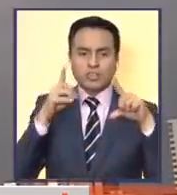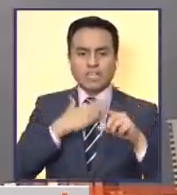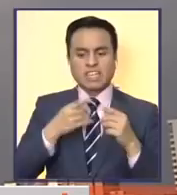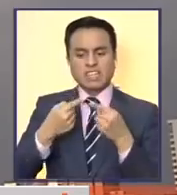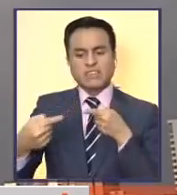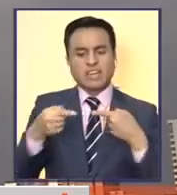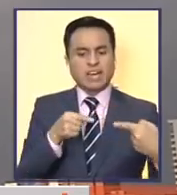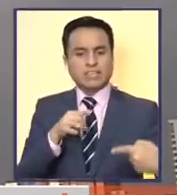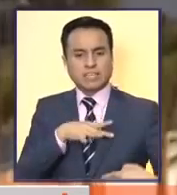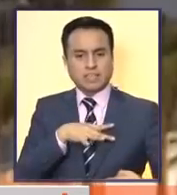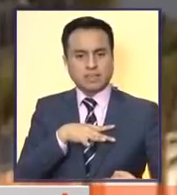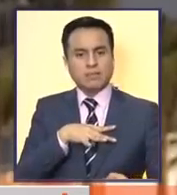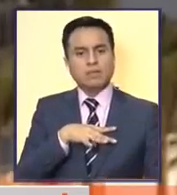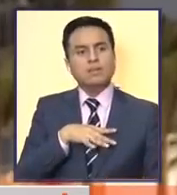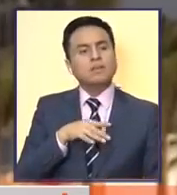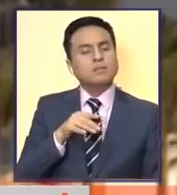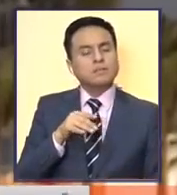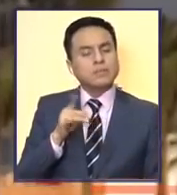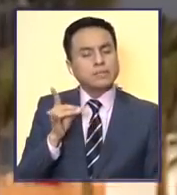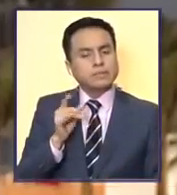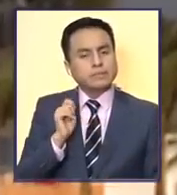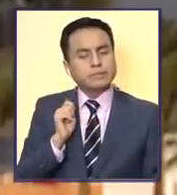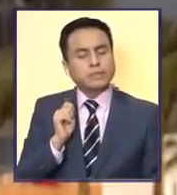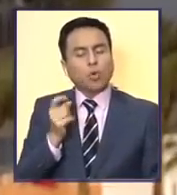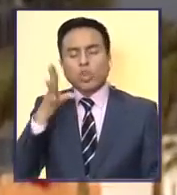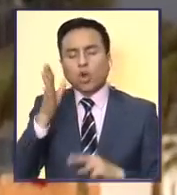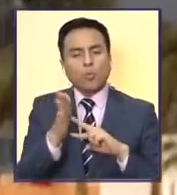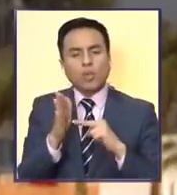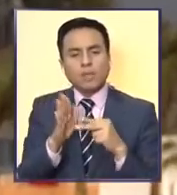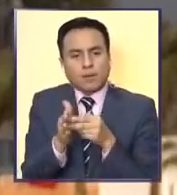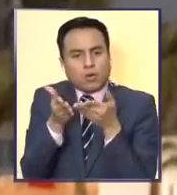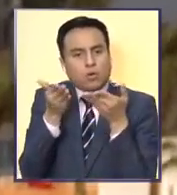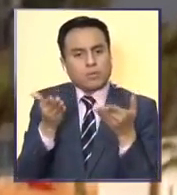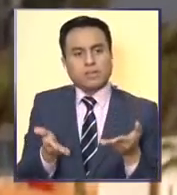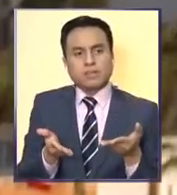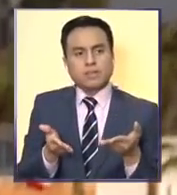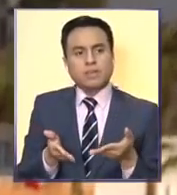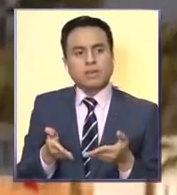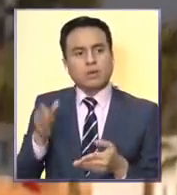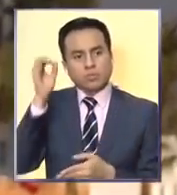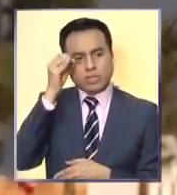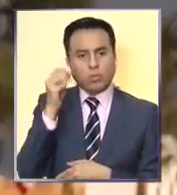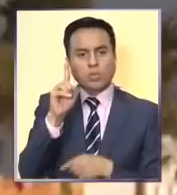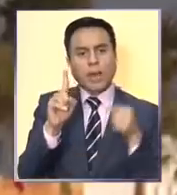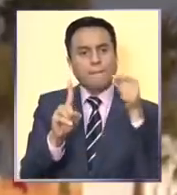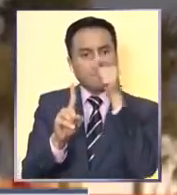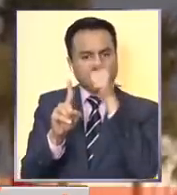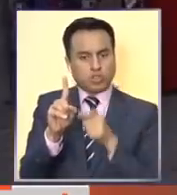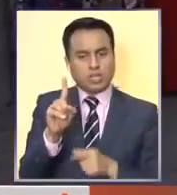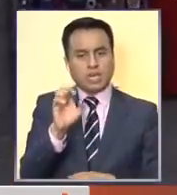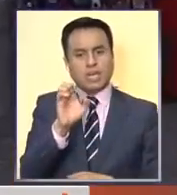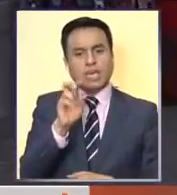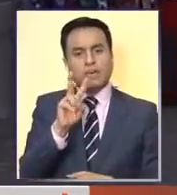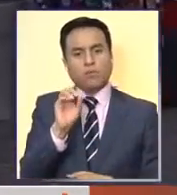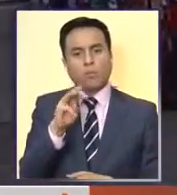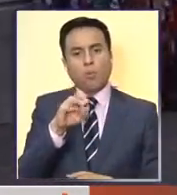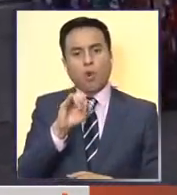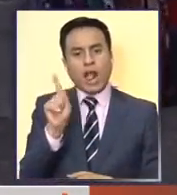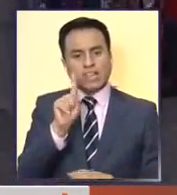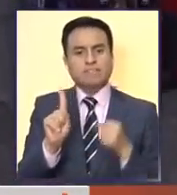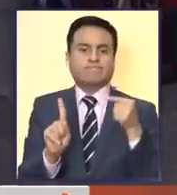a chilenos y bolivianos. El único problema hoy día presente es la postura que tiene una persona, que es Evo Morales. Yo creo